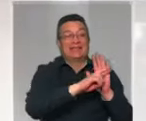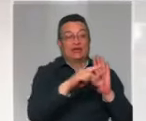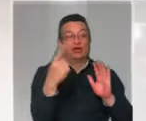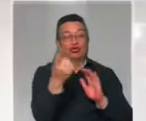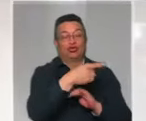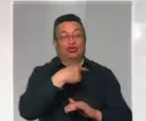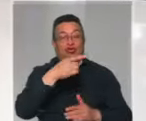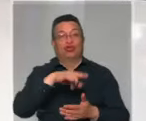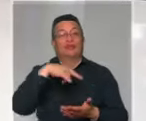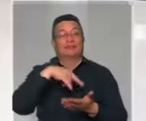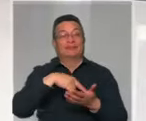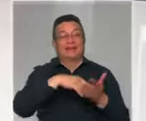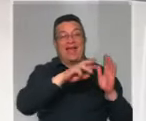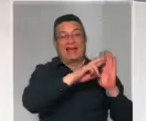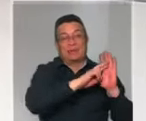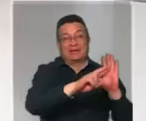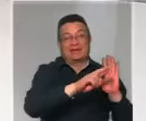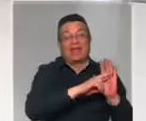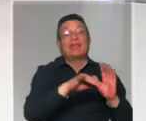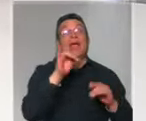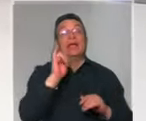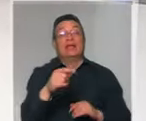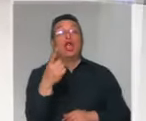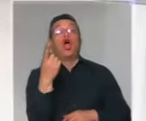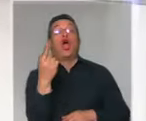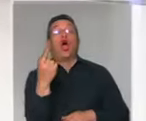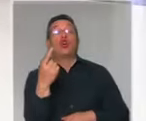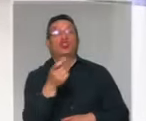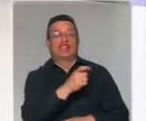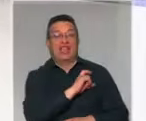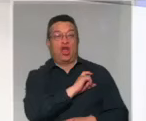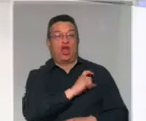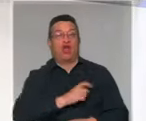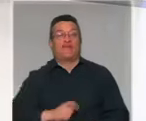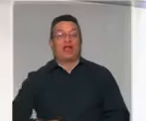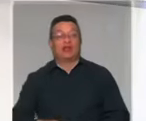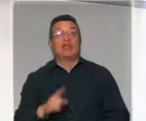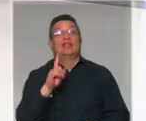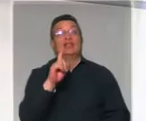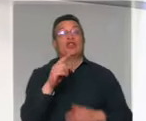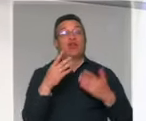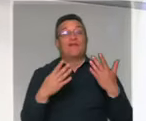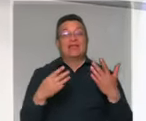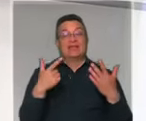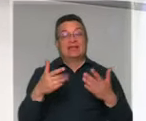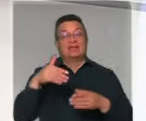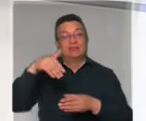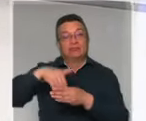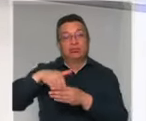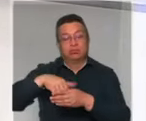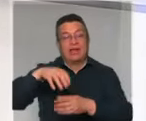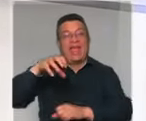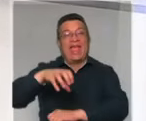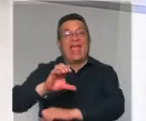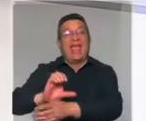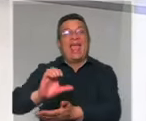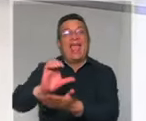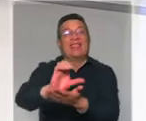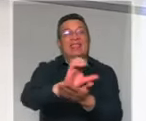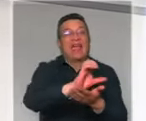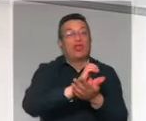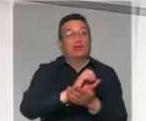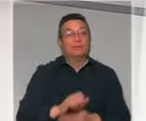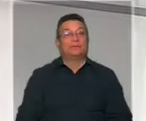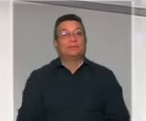Cámara de Representantes y 11 gobernadores más 197 plebiscitos estatales. Los resultados que